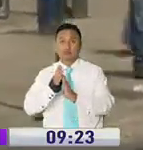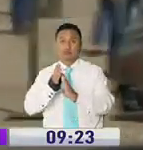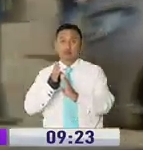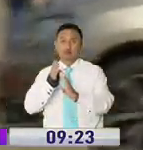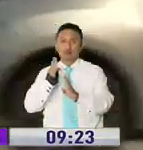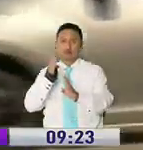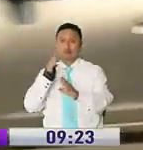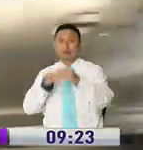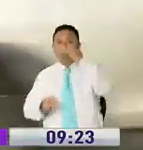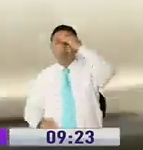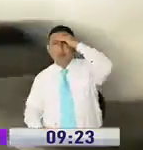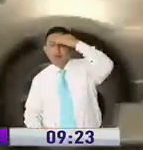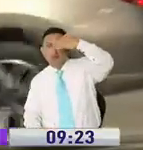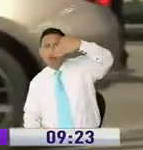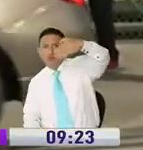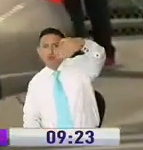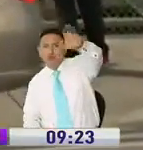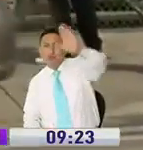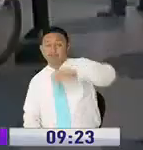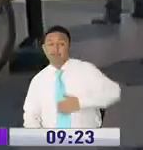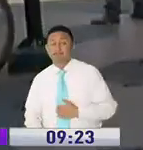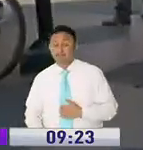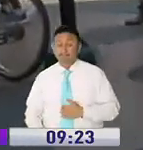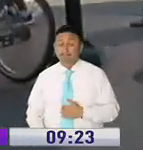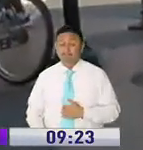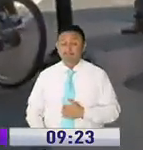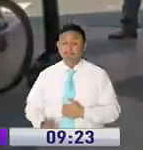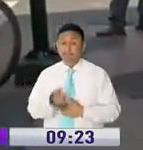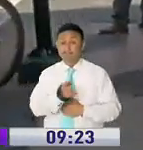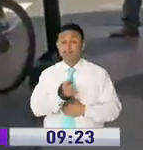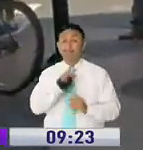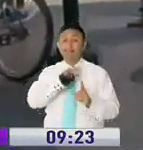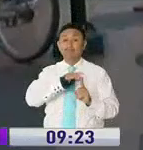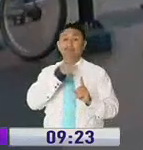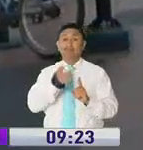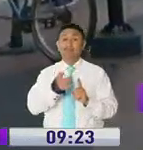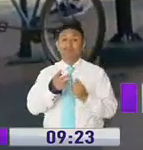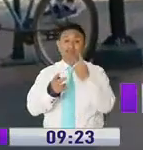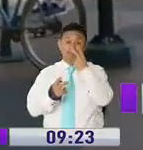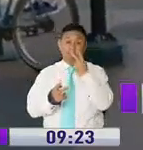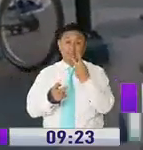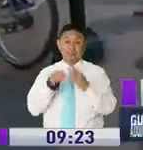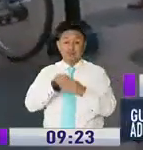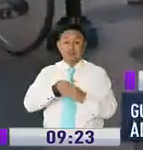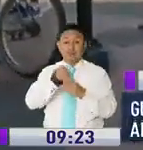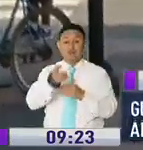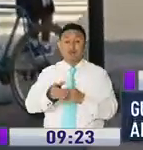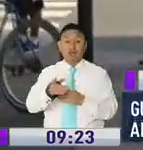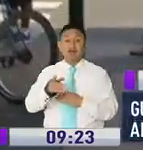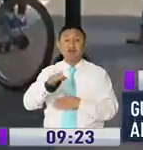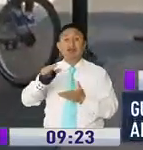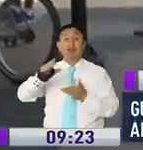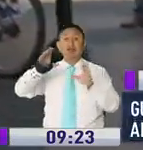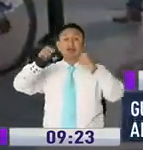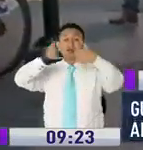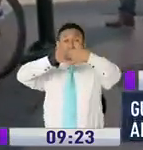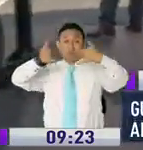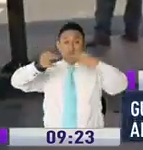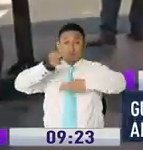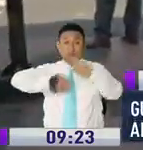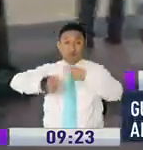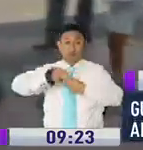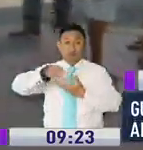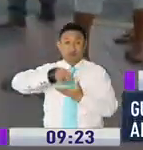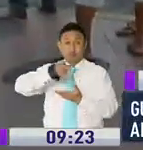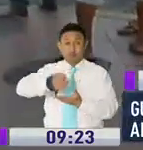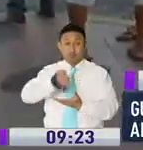columnas humanas que alcanzaban varios metros. Era la situación que se evidenció en los exteriores de las distribuidoras